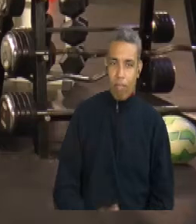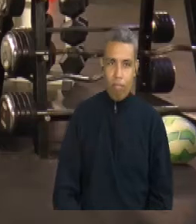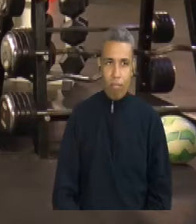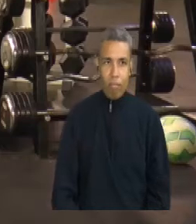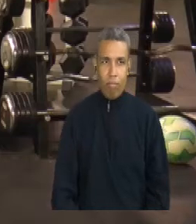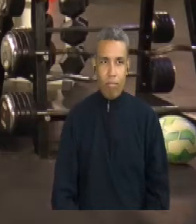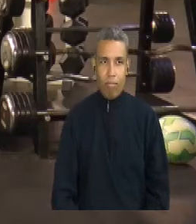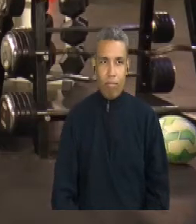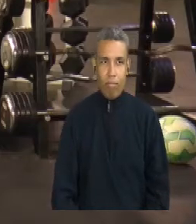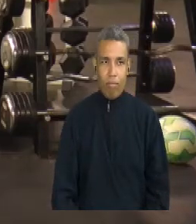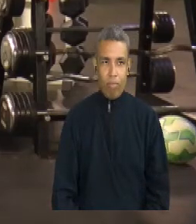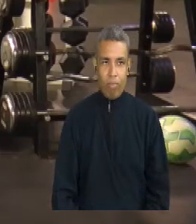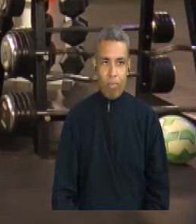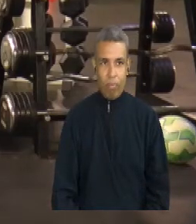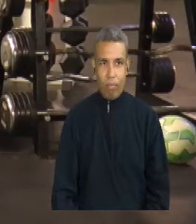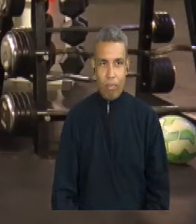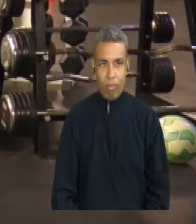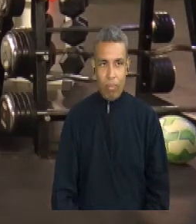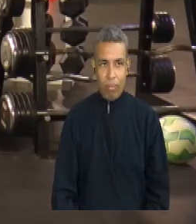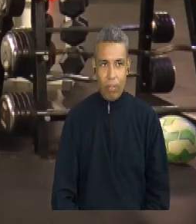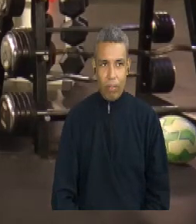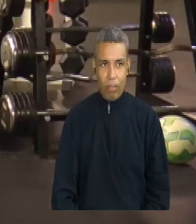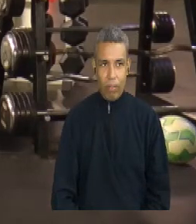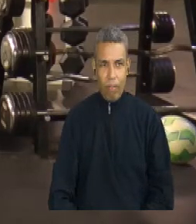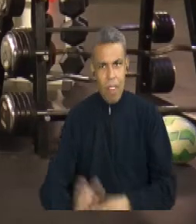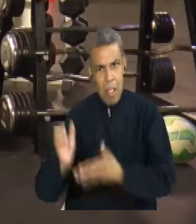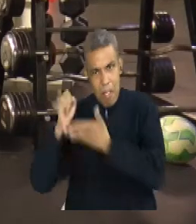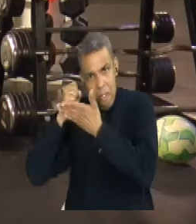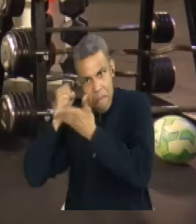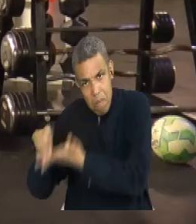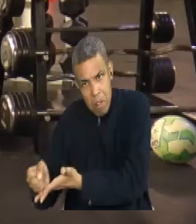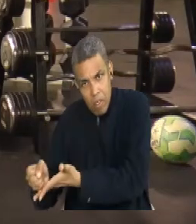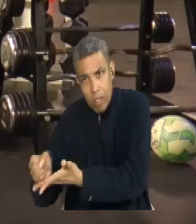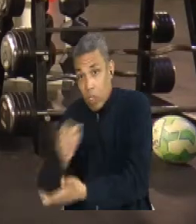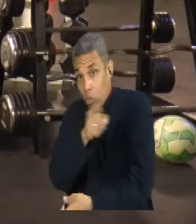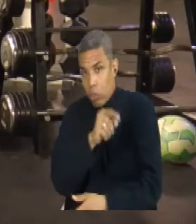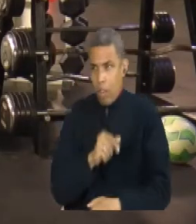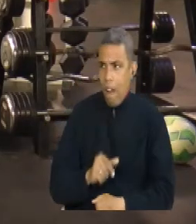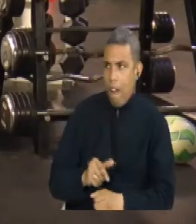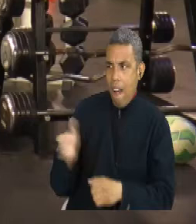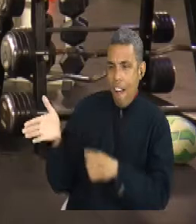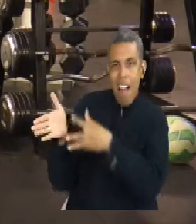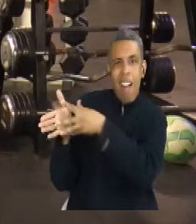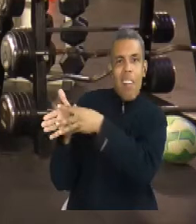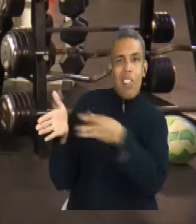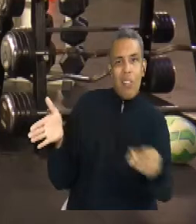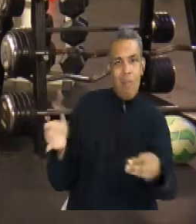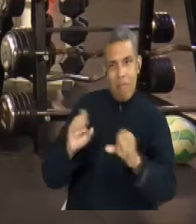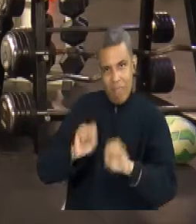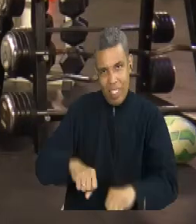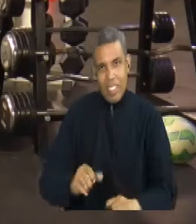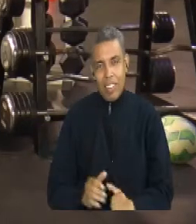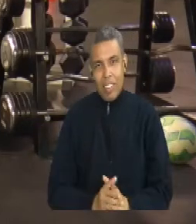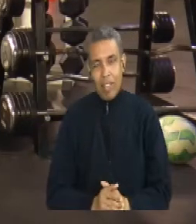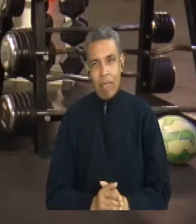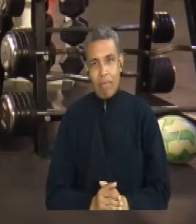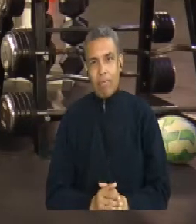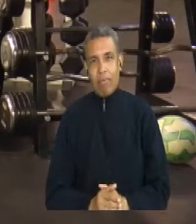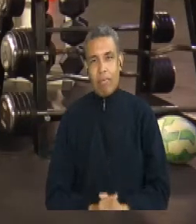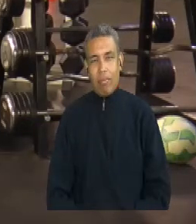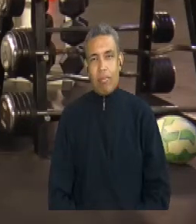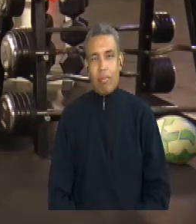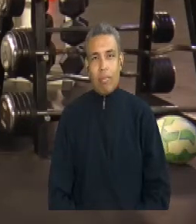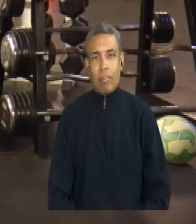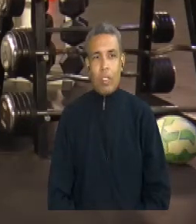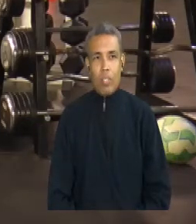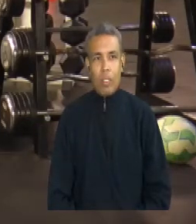estamos preparando y que a ustedes, viéndola a ella, se van a motivar para que empiecen a hacer ejercicio. Bueno, hoy